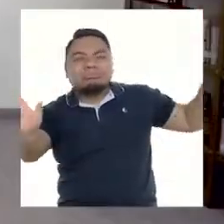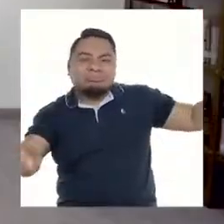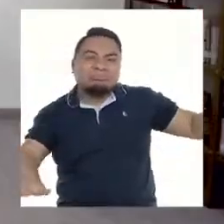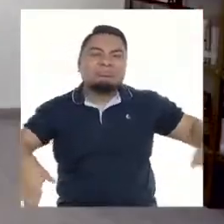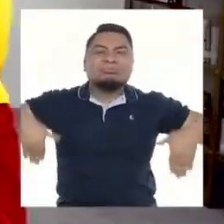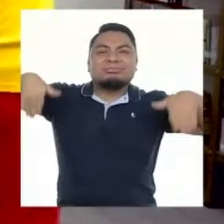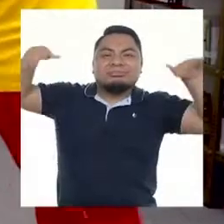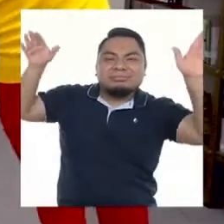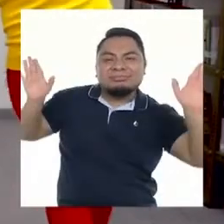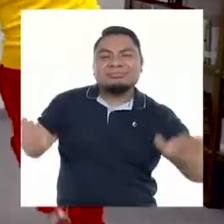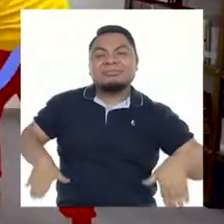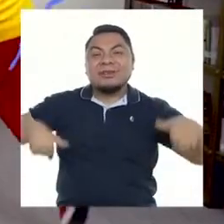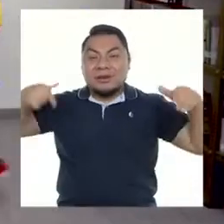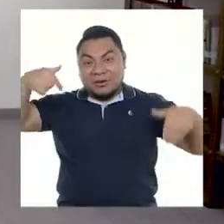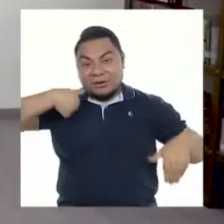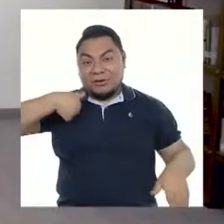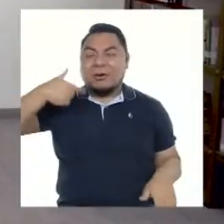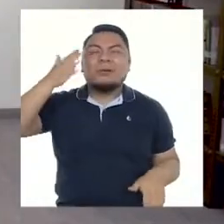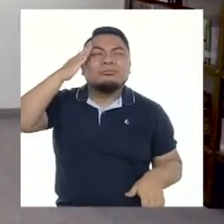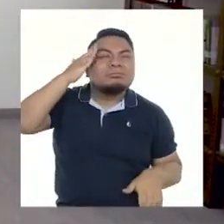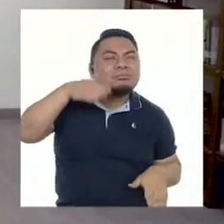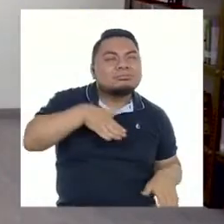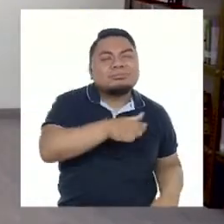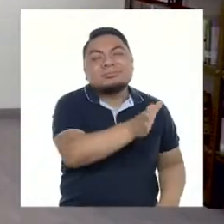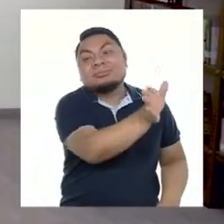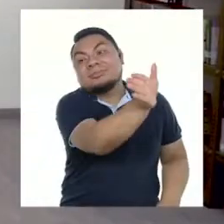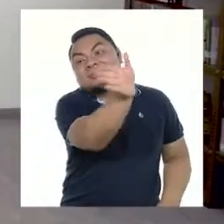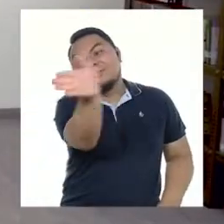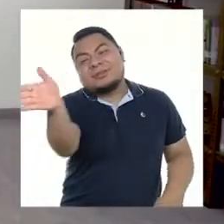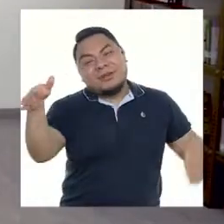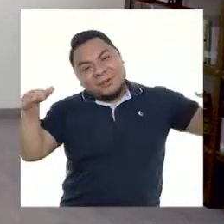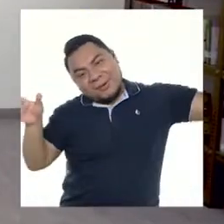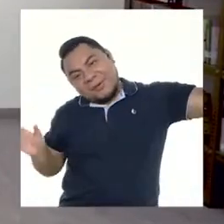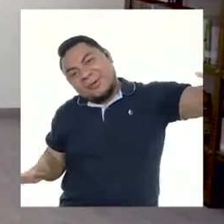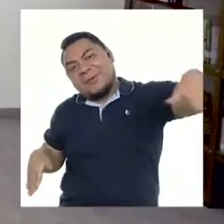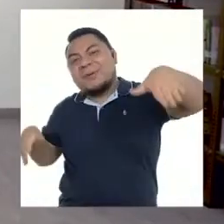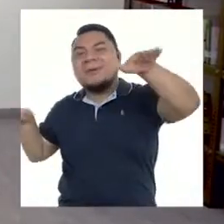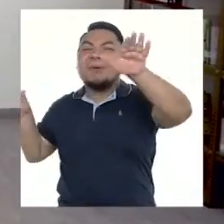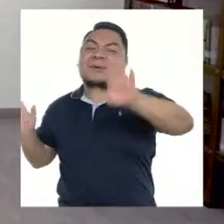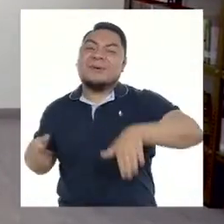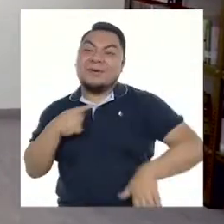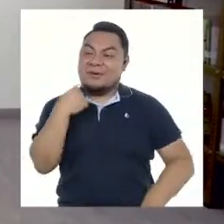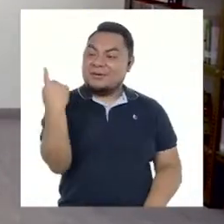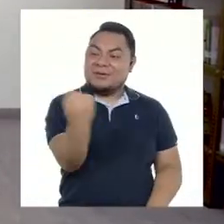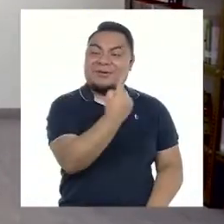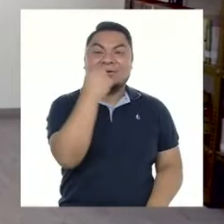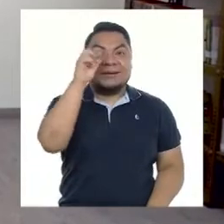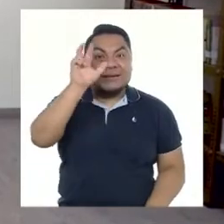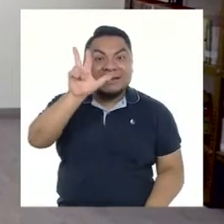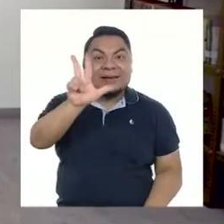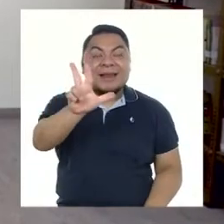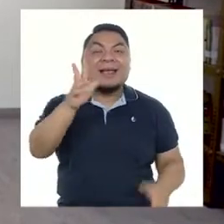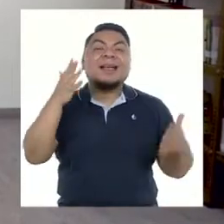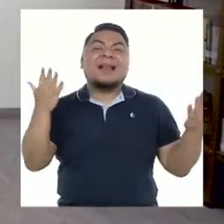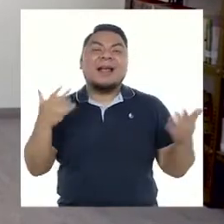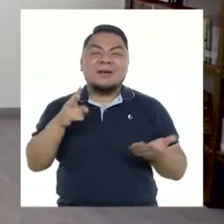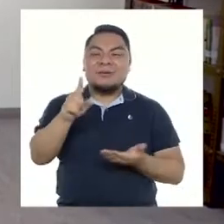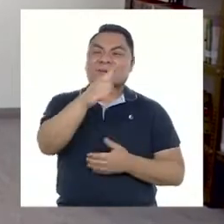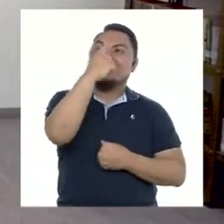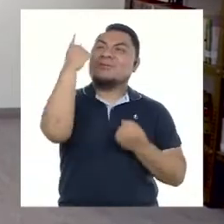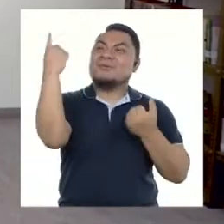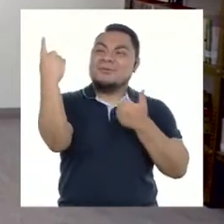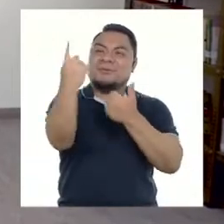hacia adelante, voy planeando hacia un costado. Doy tres vueltas en el